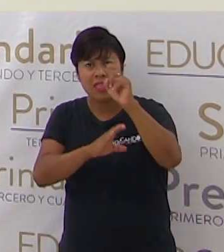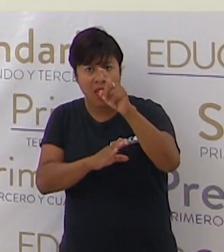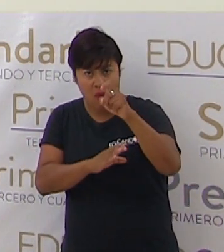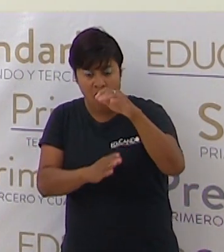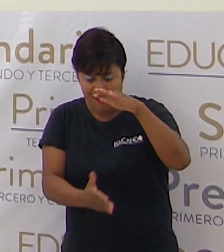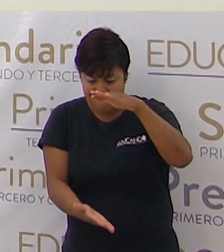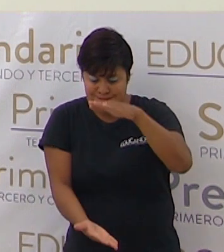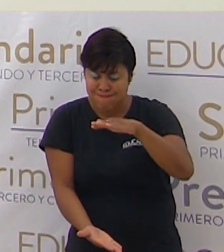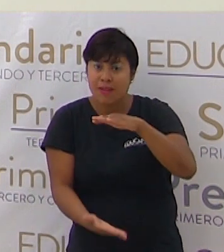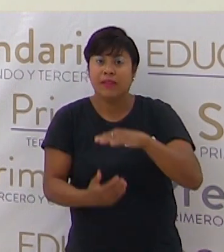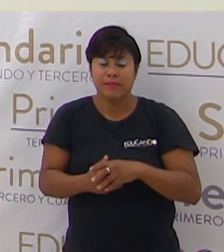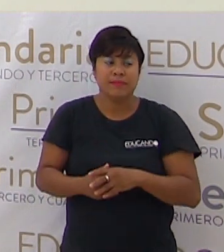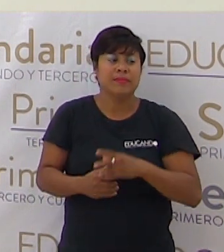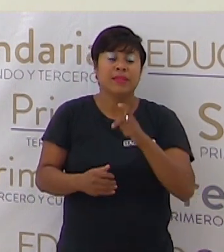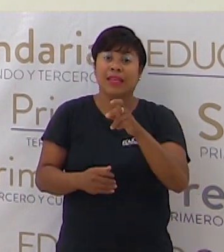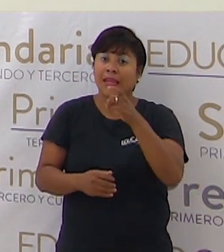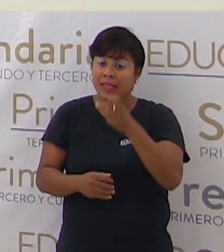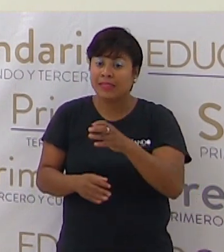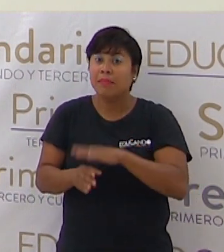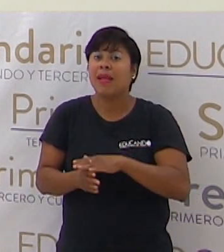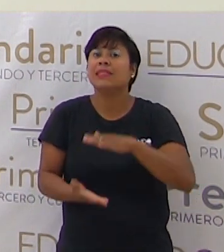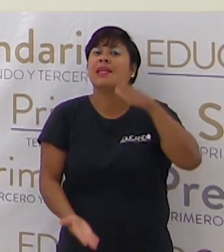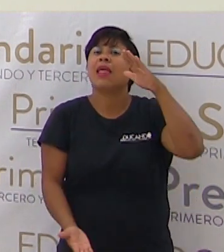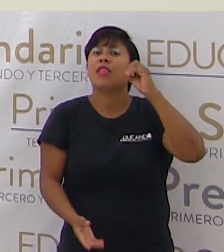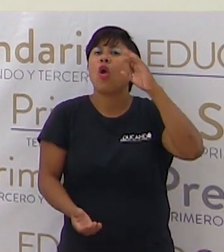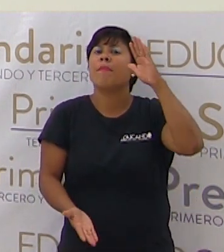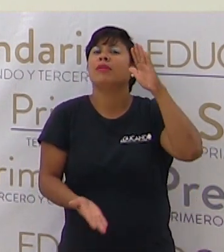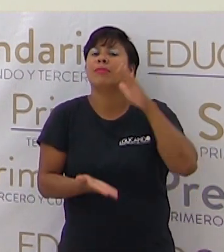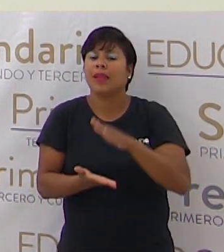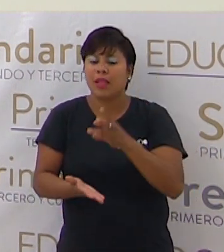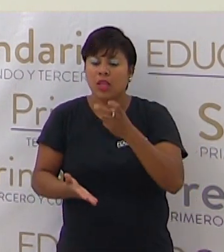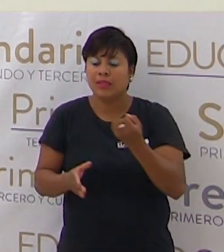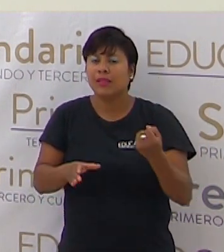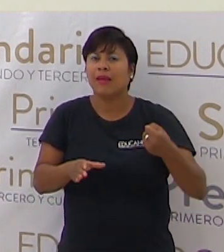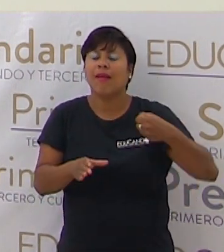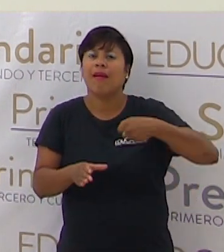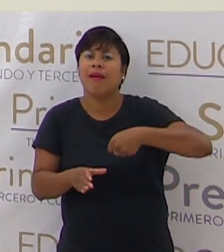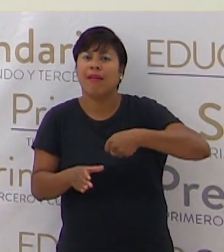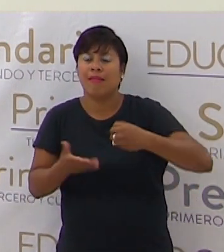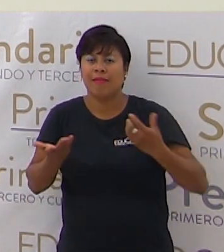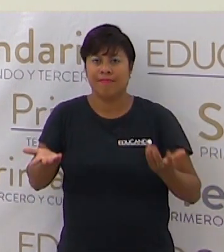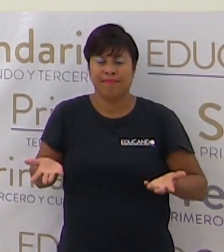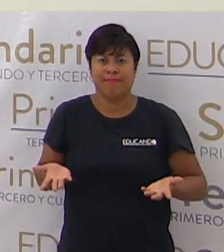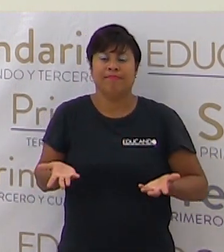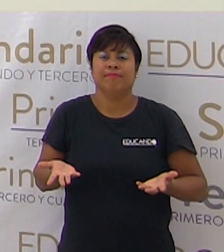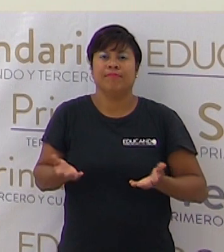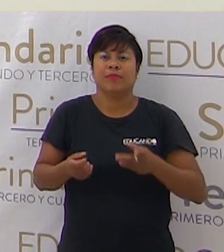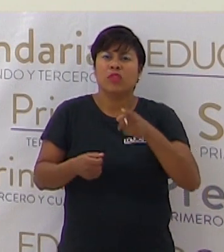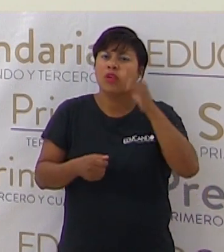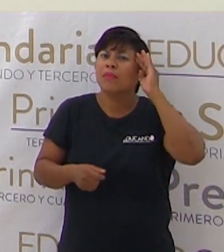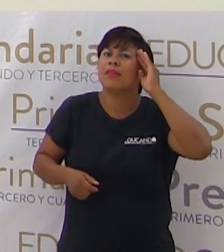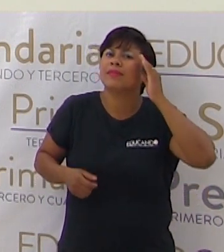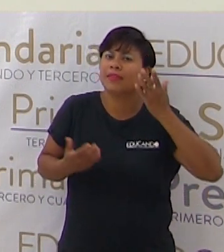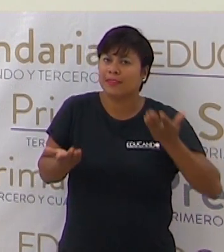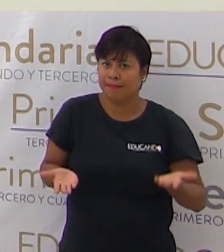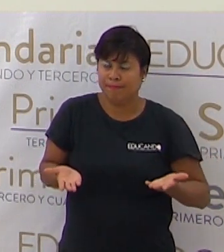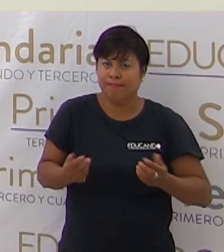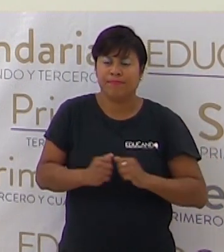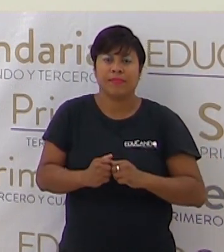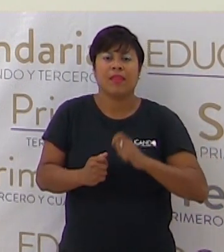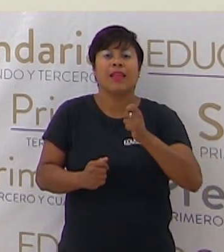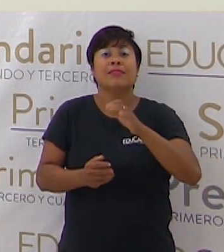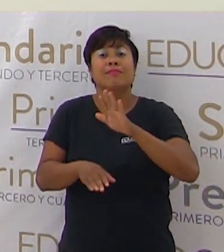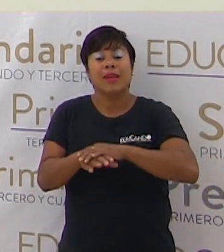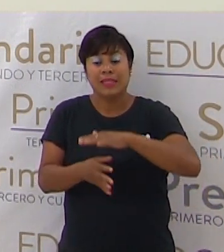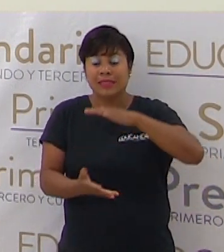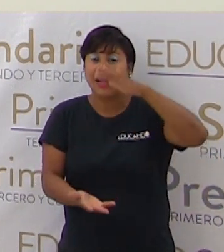agua es más grande o es más pequeño que una jarra? ¿Tú qué dices? ¿Es